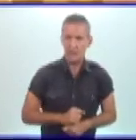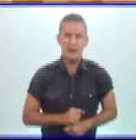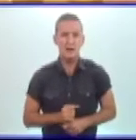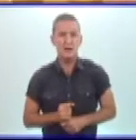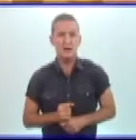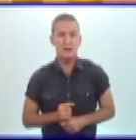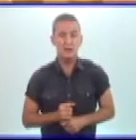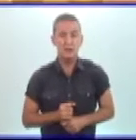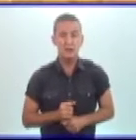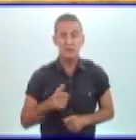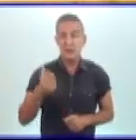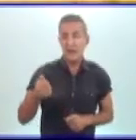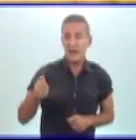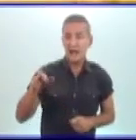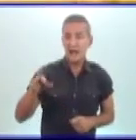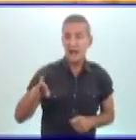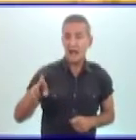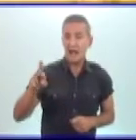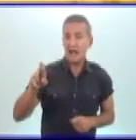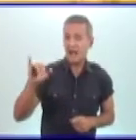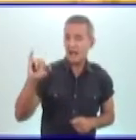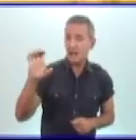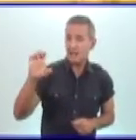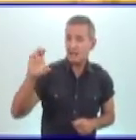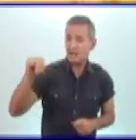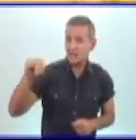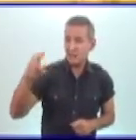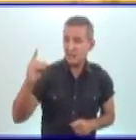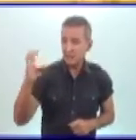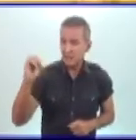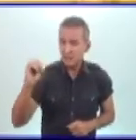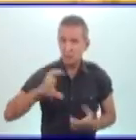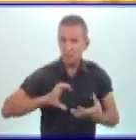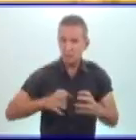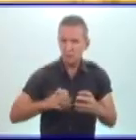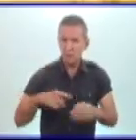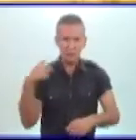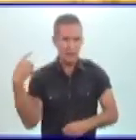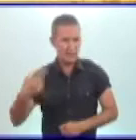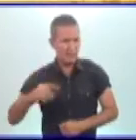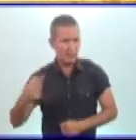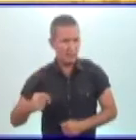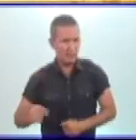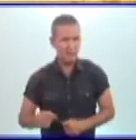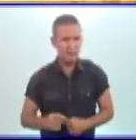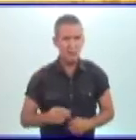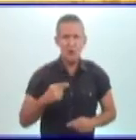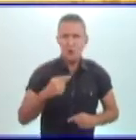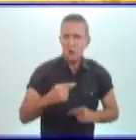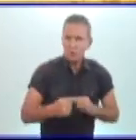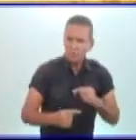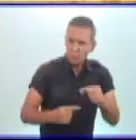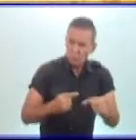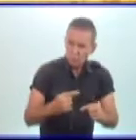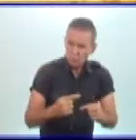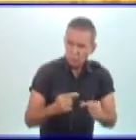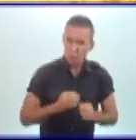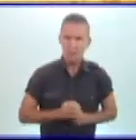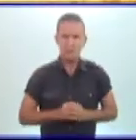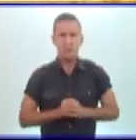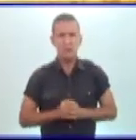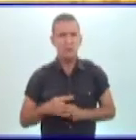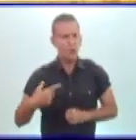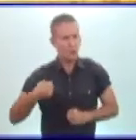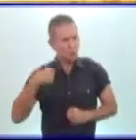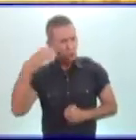que el arriendo y el trabajo asalariado van a ser formas de explotación que paulatinamente van a ir transitando también. Yo sé, muchachos,